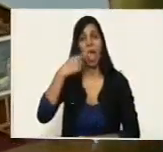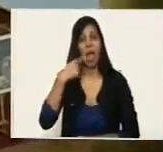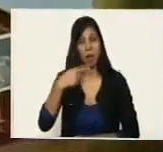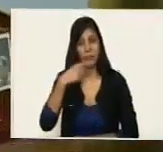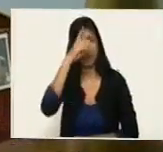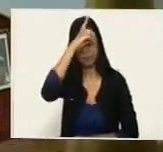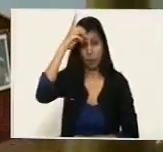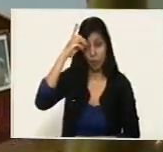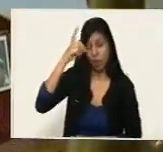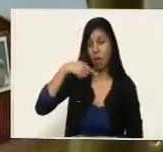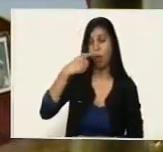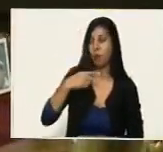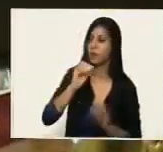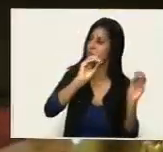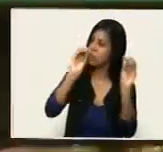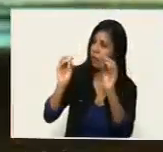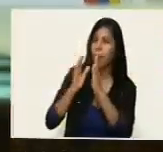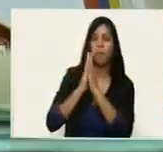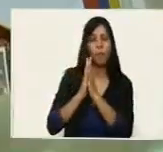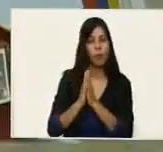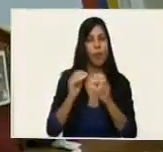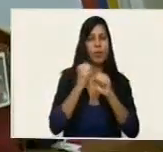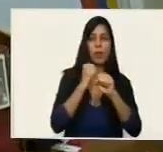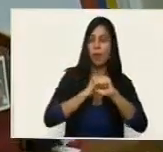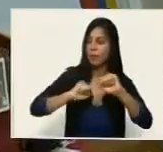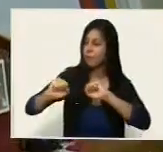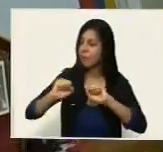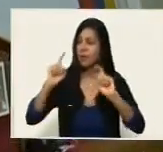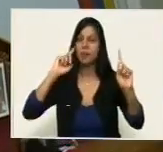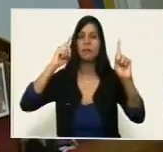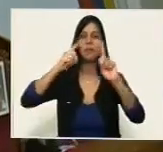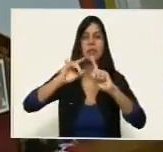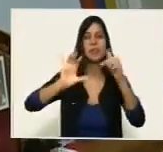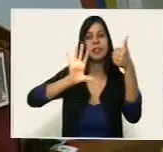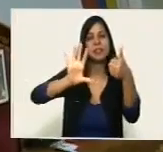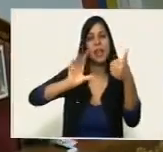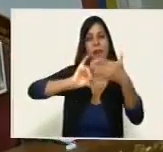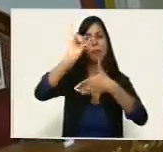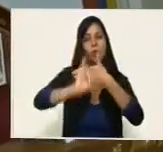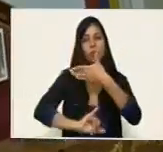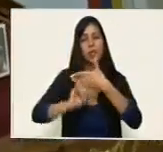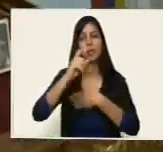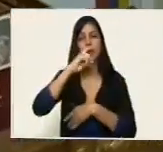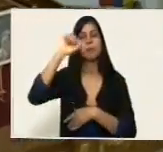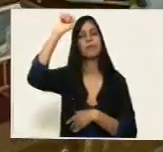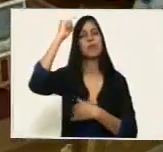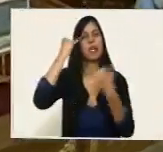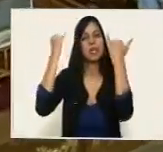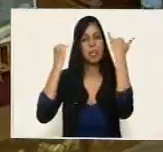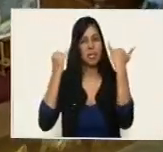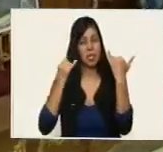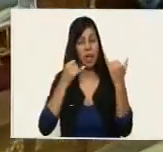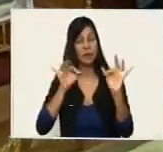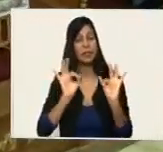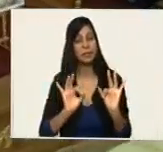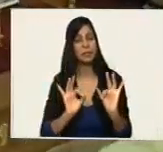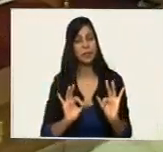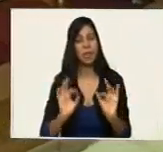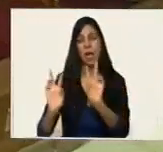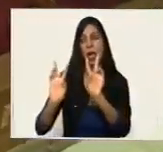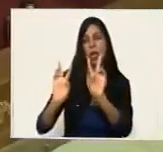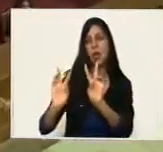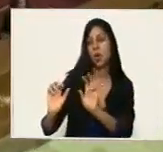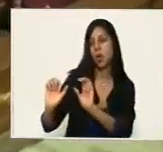Finalmente llamó a trabajar en torno a los 6 lineamientos estratégicos expuestos por el presidente de la República, pero en especial con un nuevo